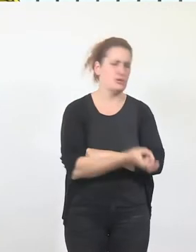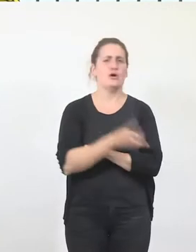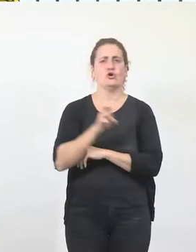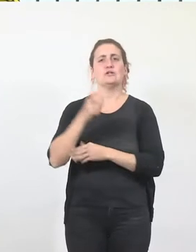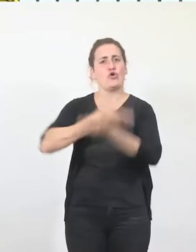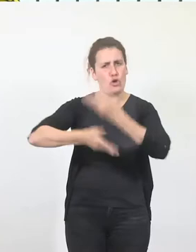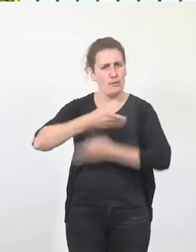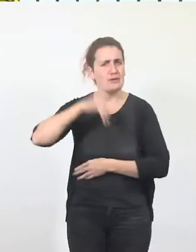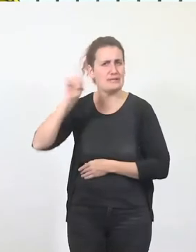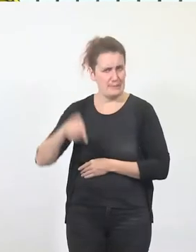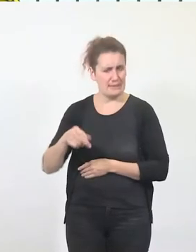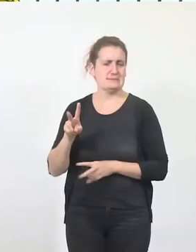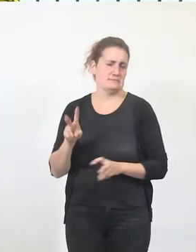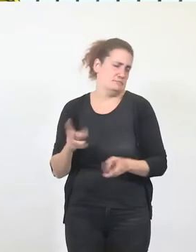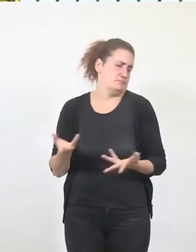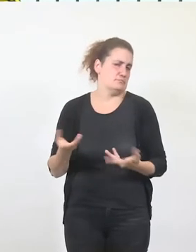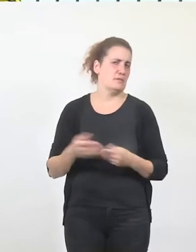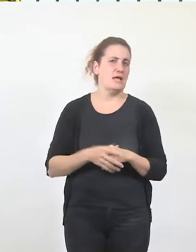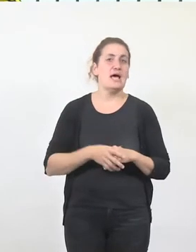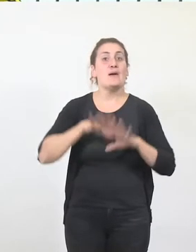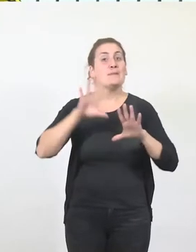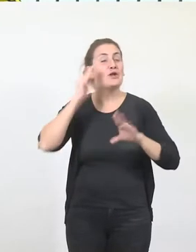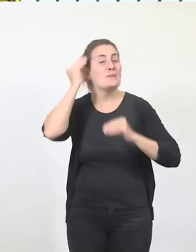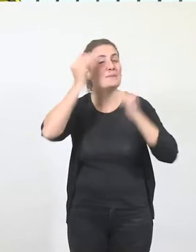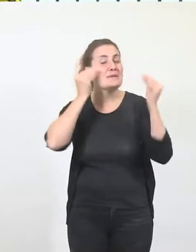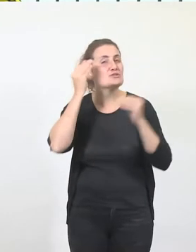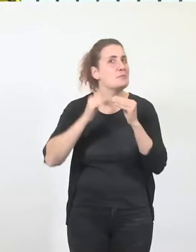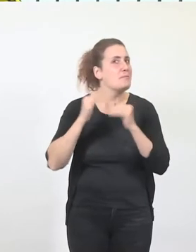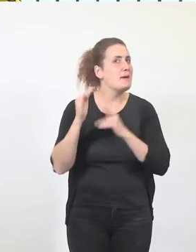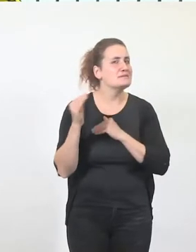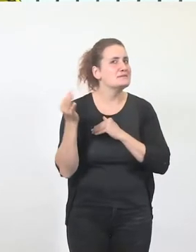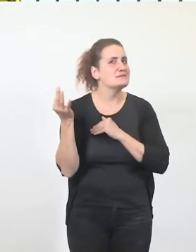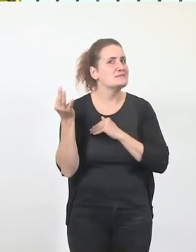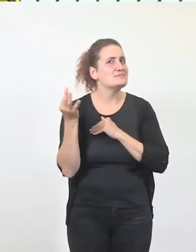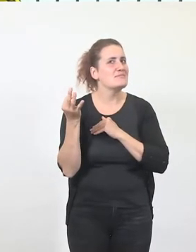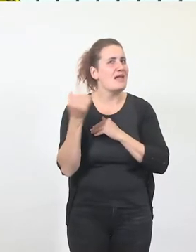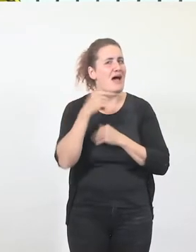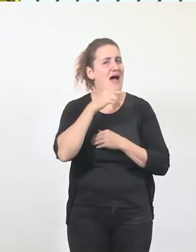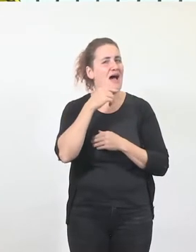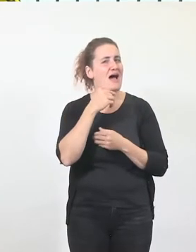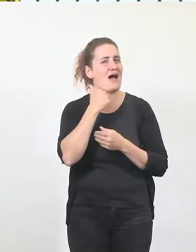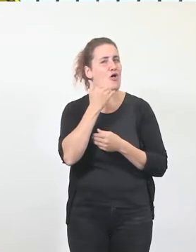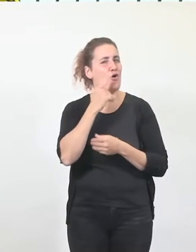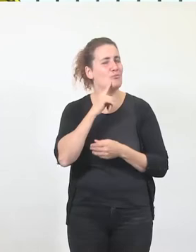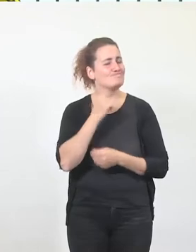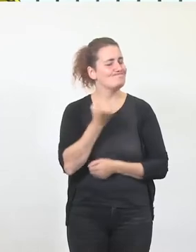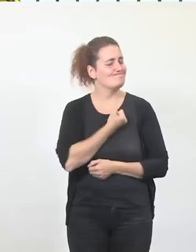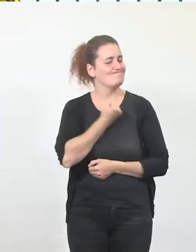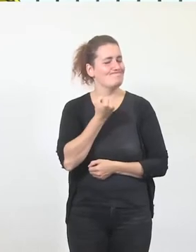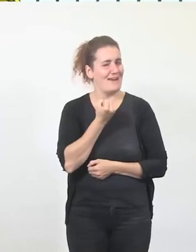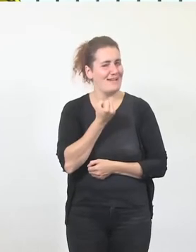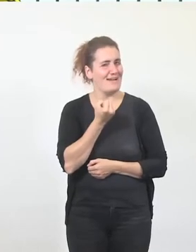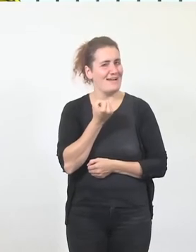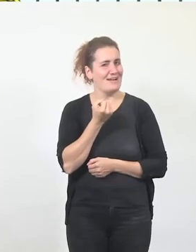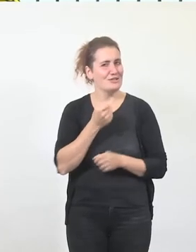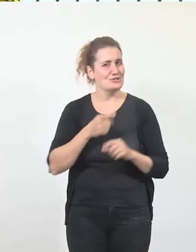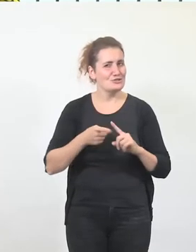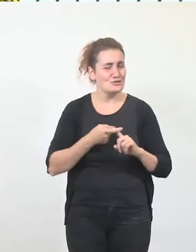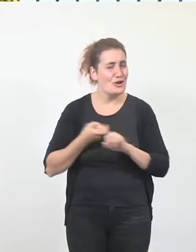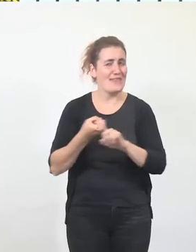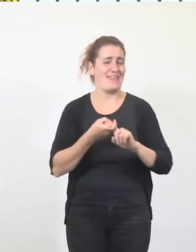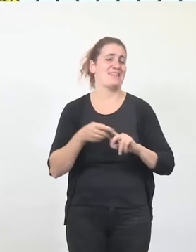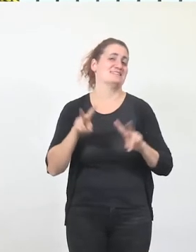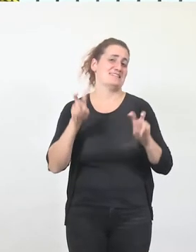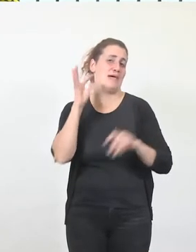están colaborando en temas de cooperación. Pero yo creo que algo más especial que marcó esa solidaridad, que es el tema